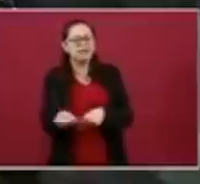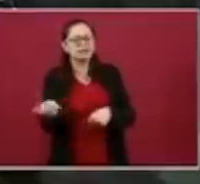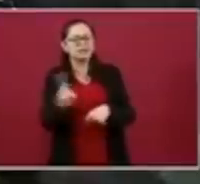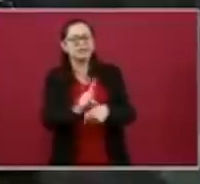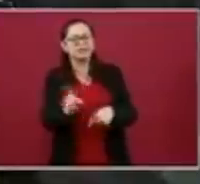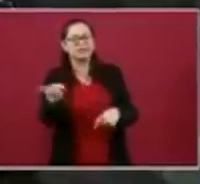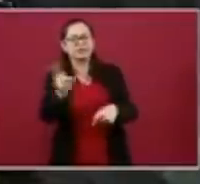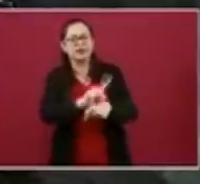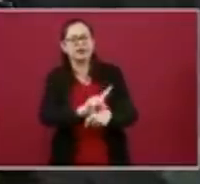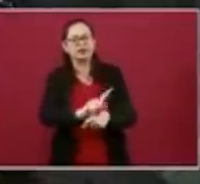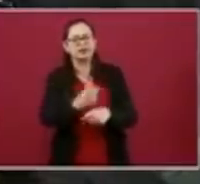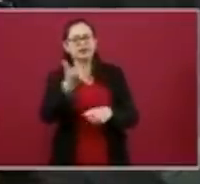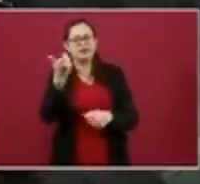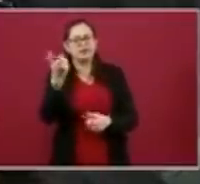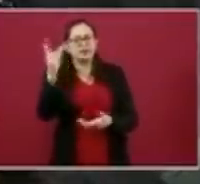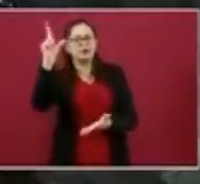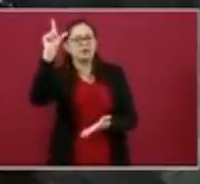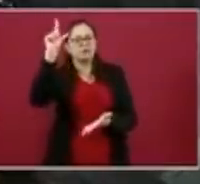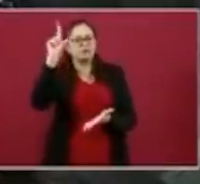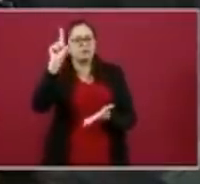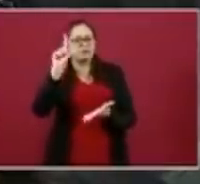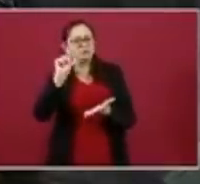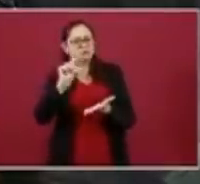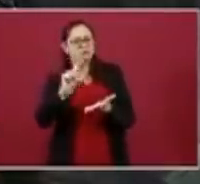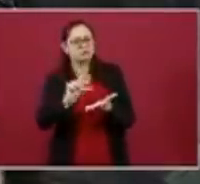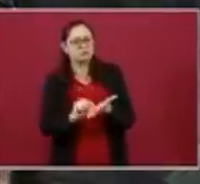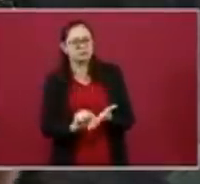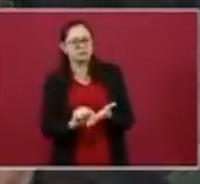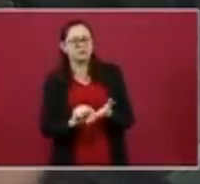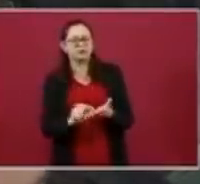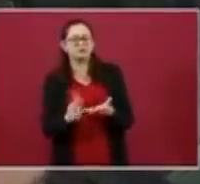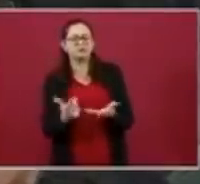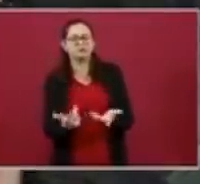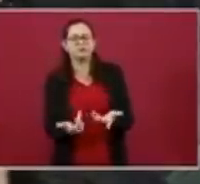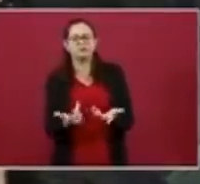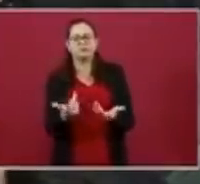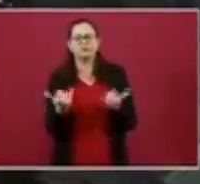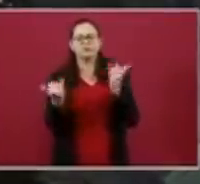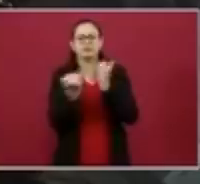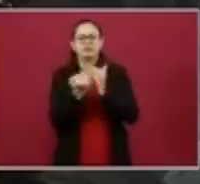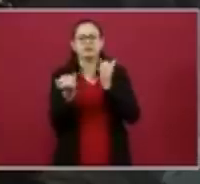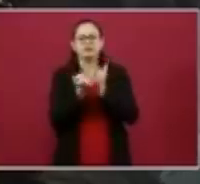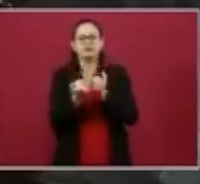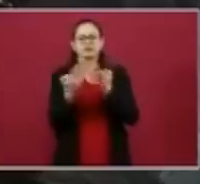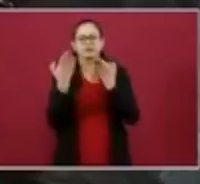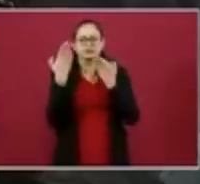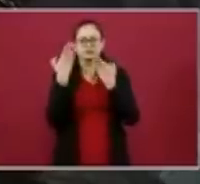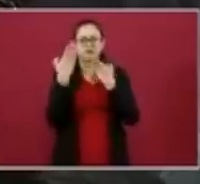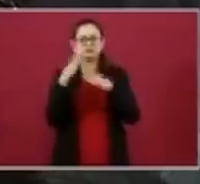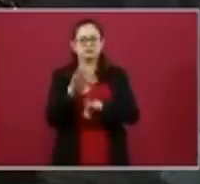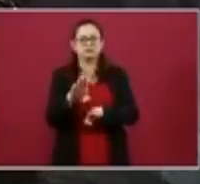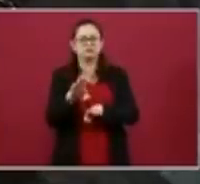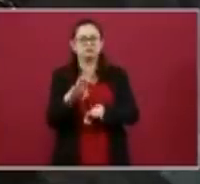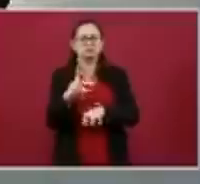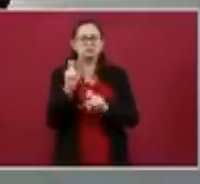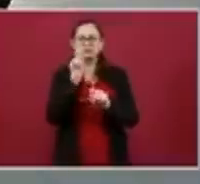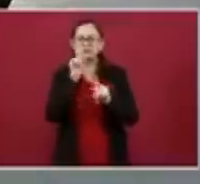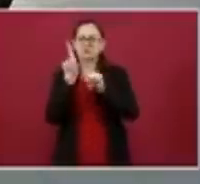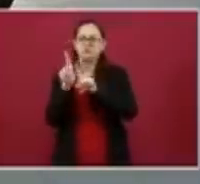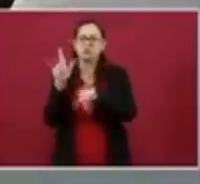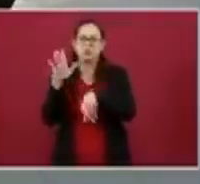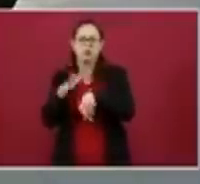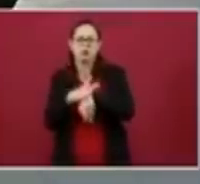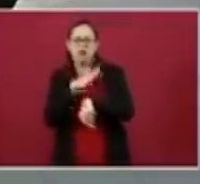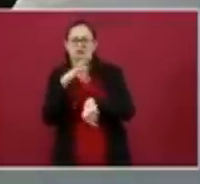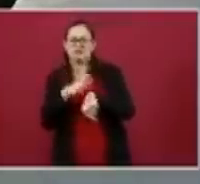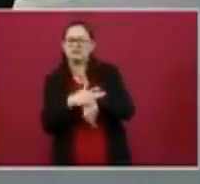el anuncio el viernes pasado, y varios bancos y al menos una calificadora ha dicho que no va